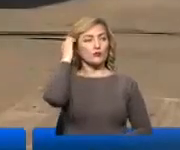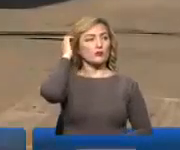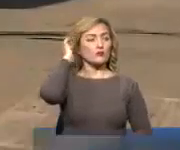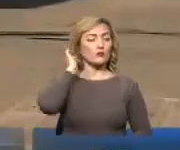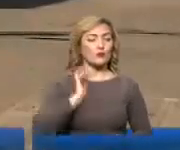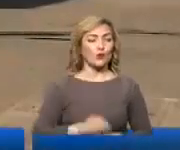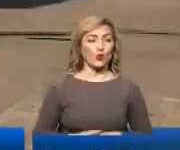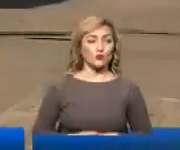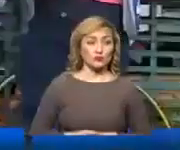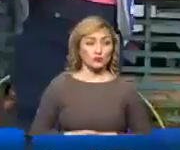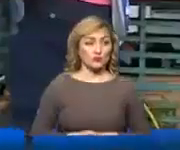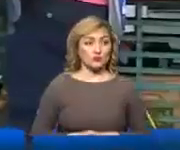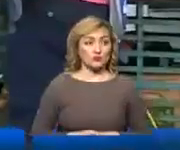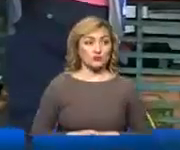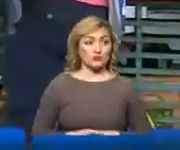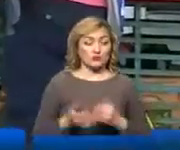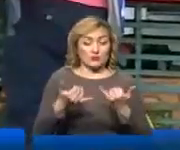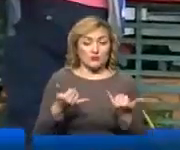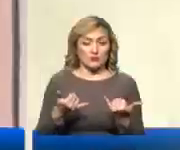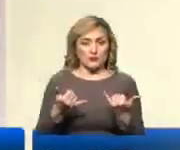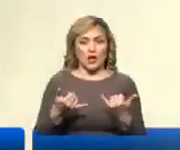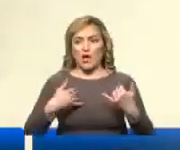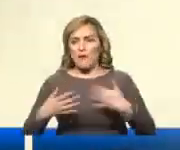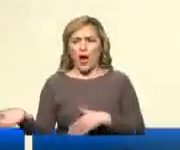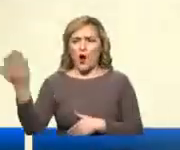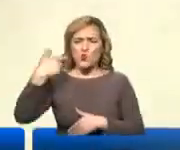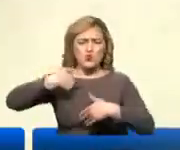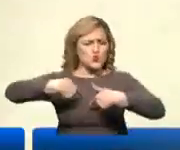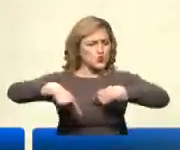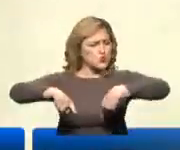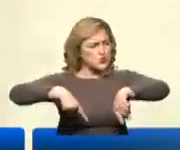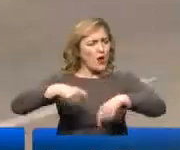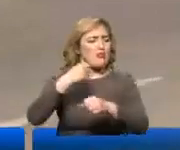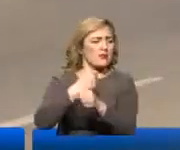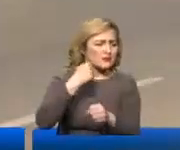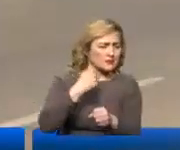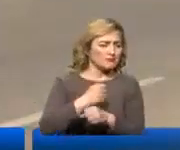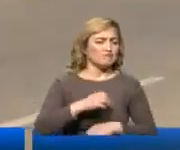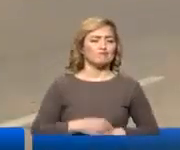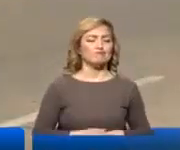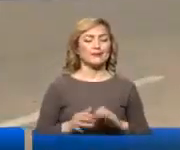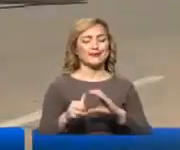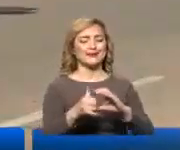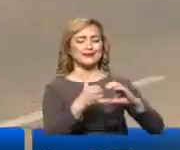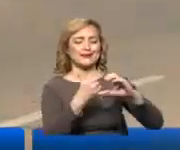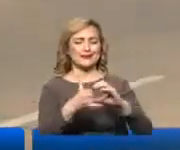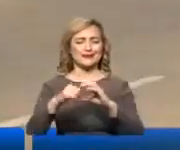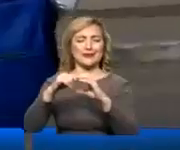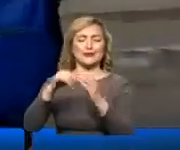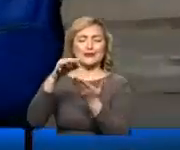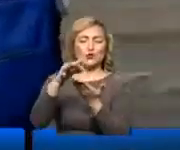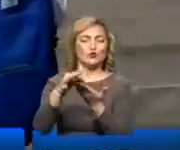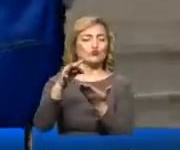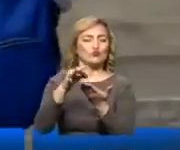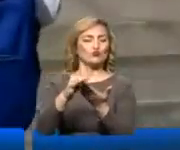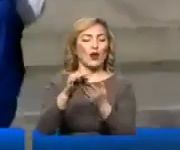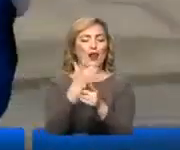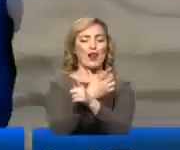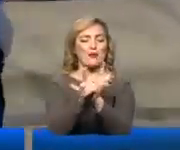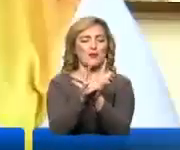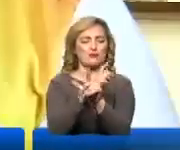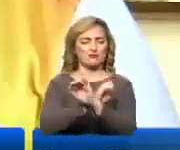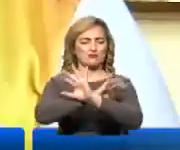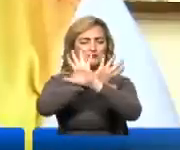es tiempo de salir y volver a trabajar en santa elena y la libertad ambos cantones de la provincia de santa elena lo tienen claro